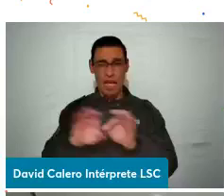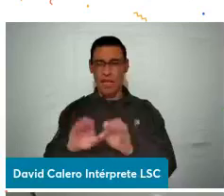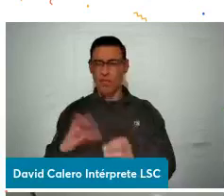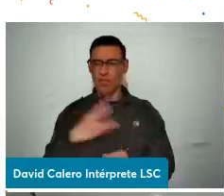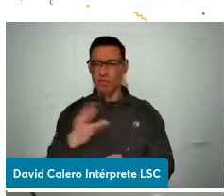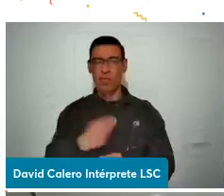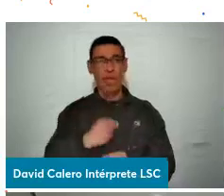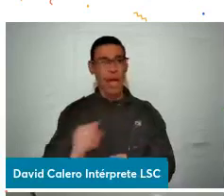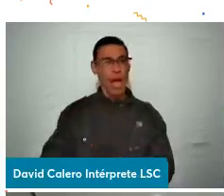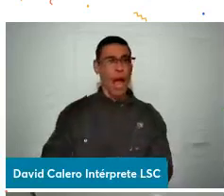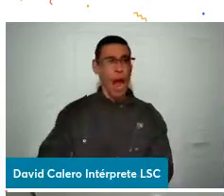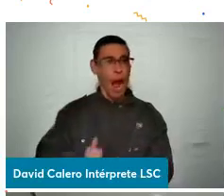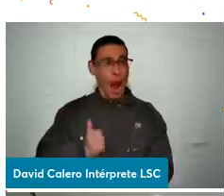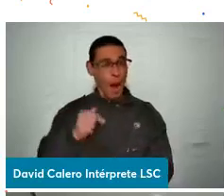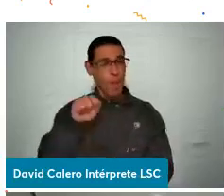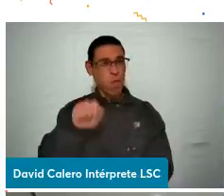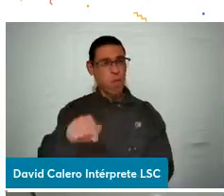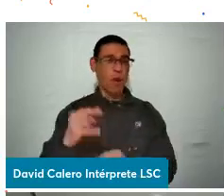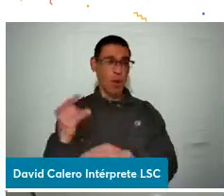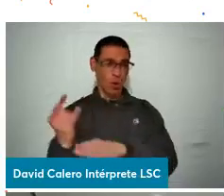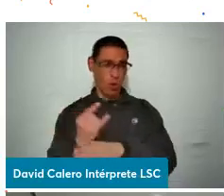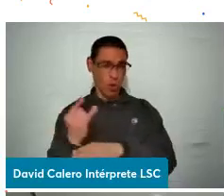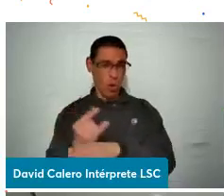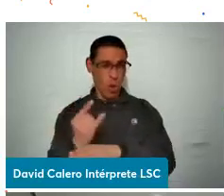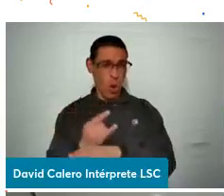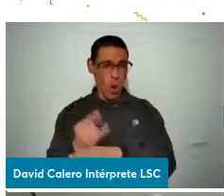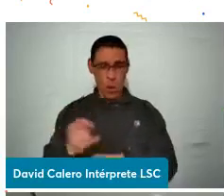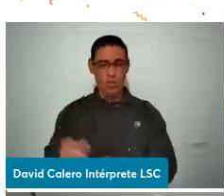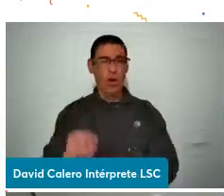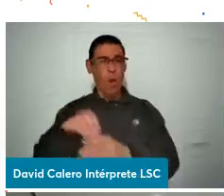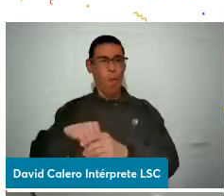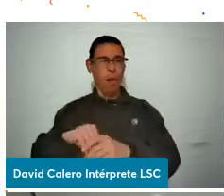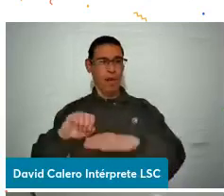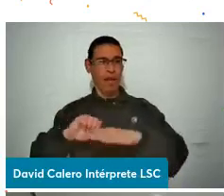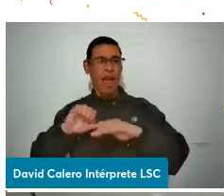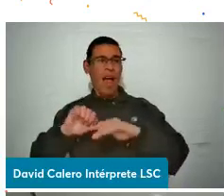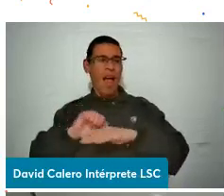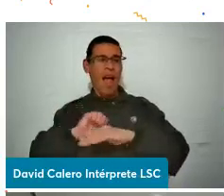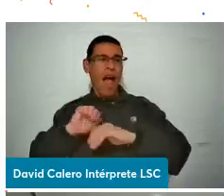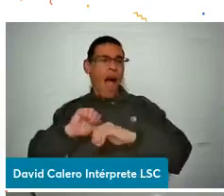ese uso pertinente tanto en el aula como en sus estilos de vida